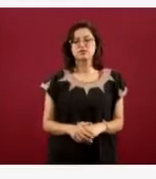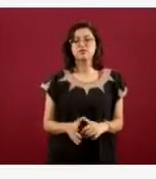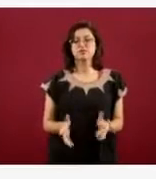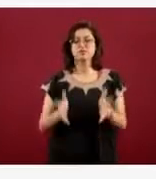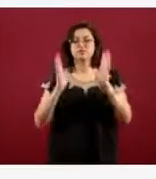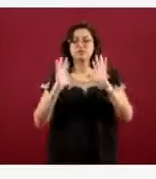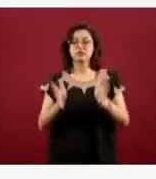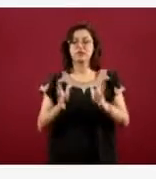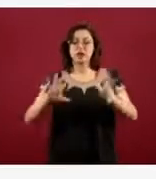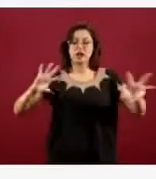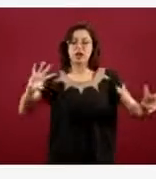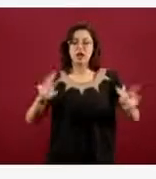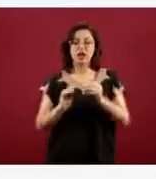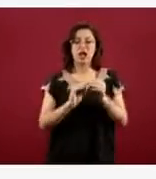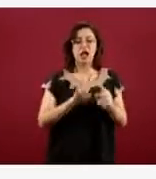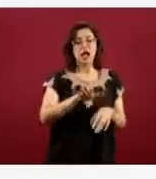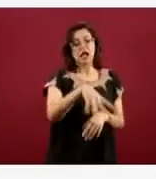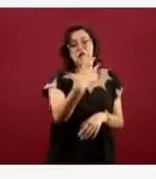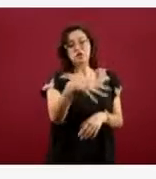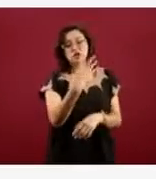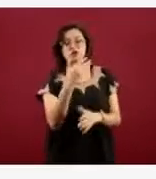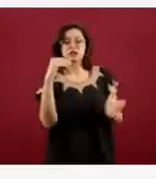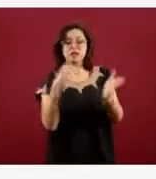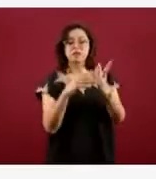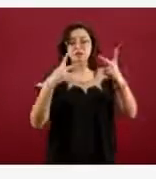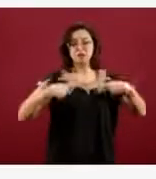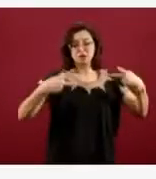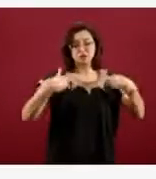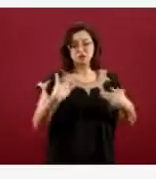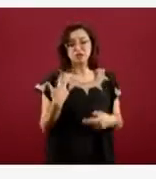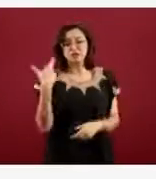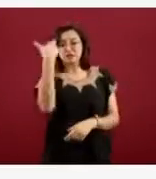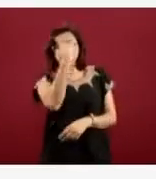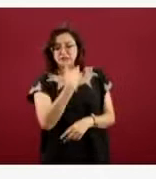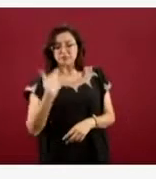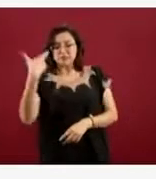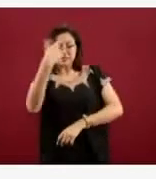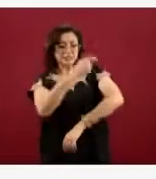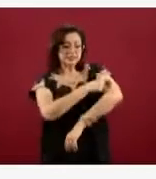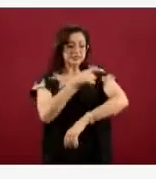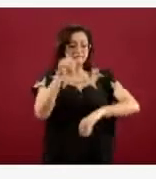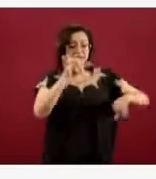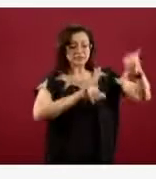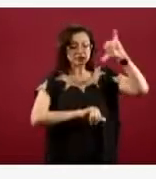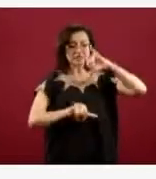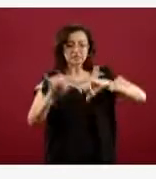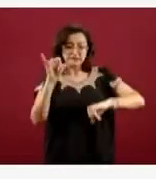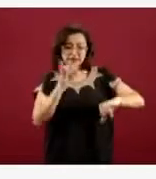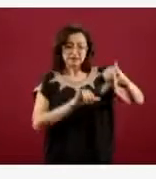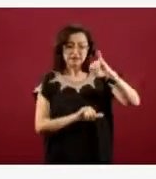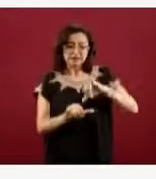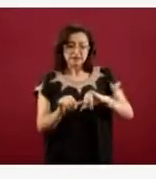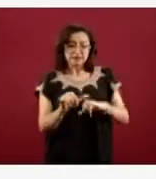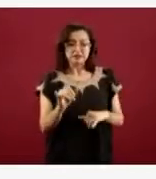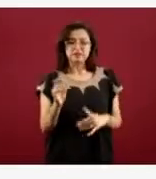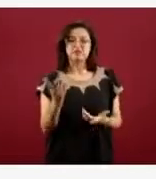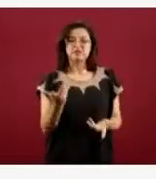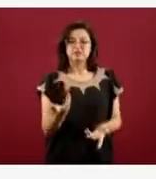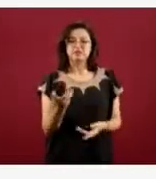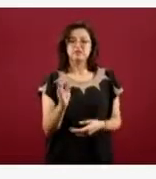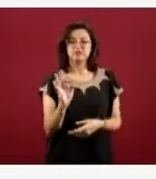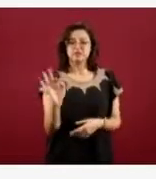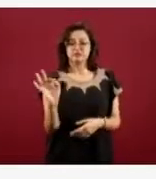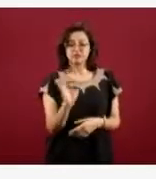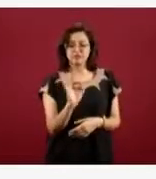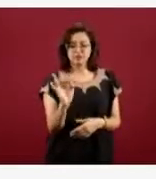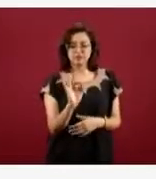ya 14.000 las personas que han sido o están siendo estudiadas como casos de